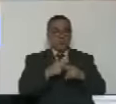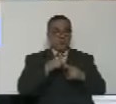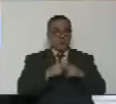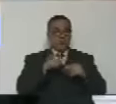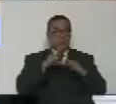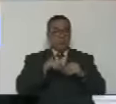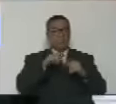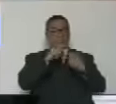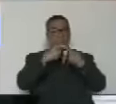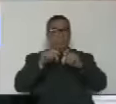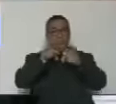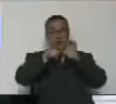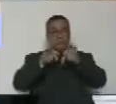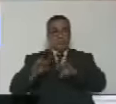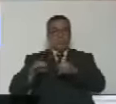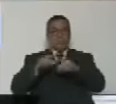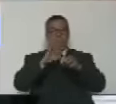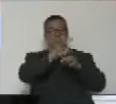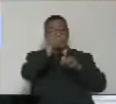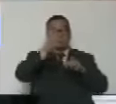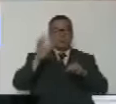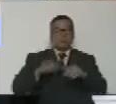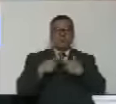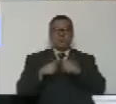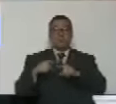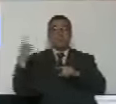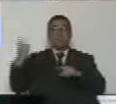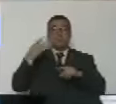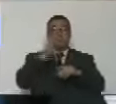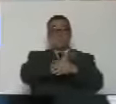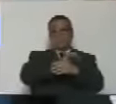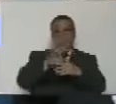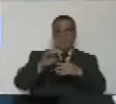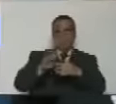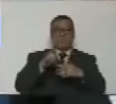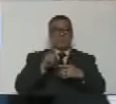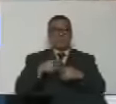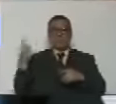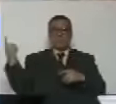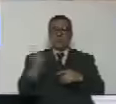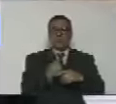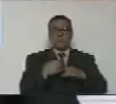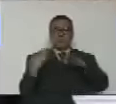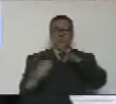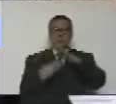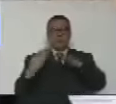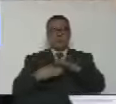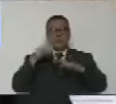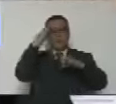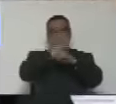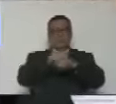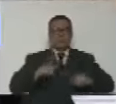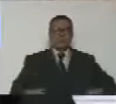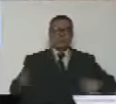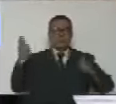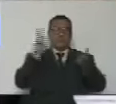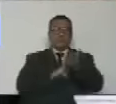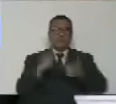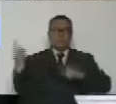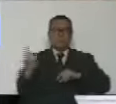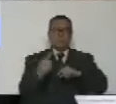tienen distintas figuras. Se aparecen allá en Ecuador para traer bases militares de nuevo a nuestra